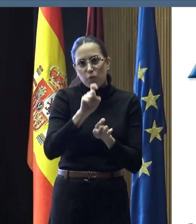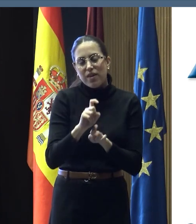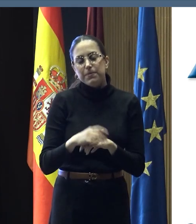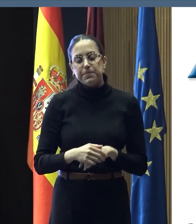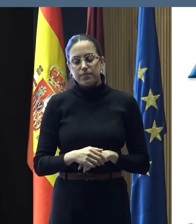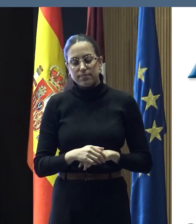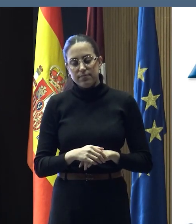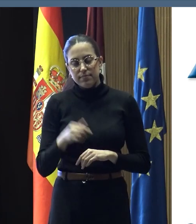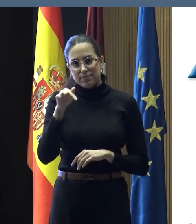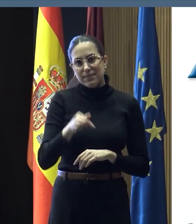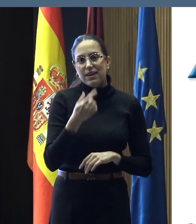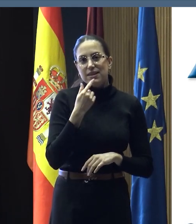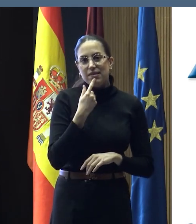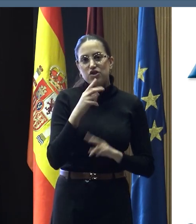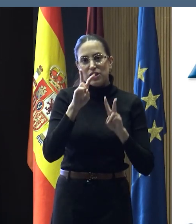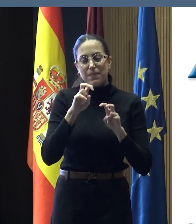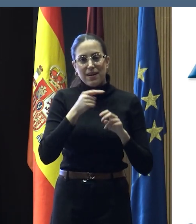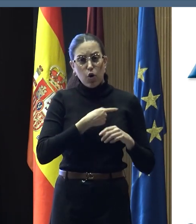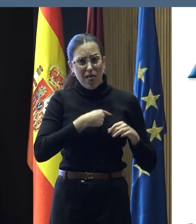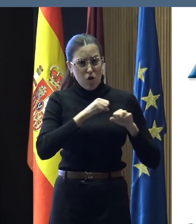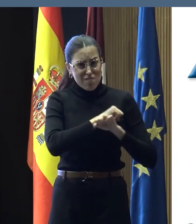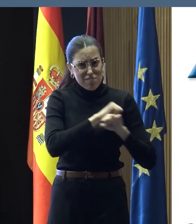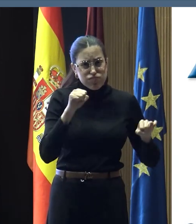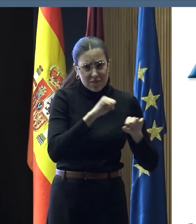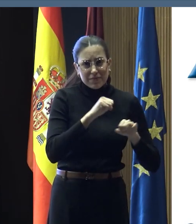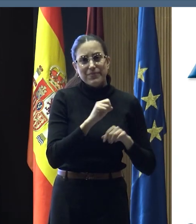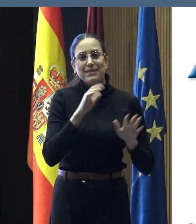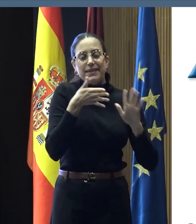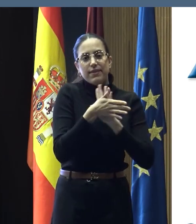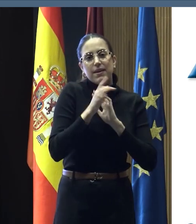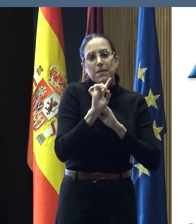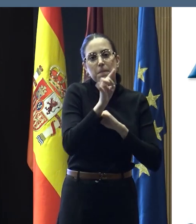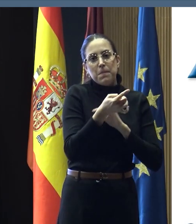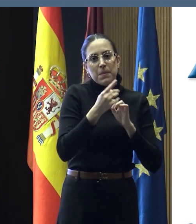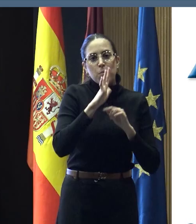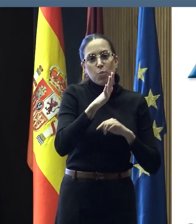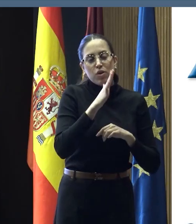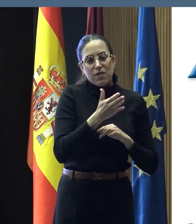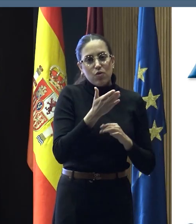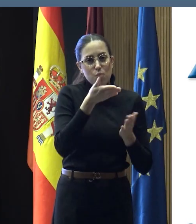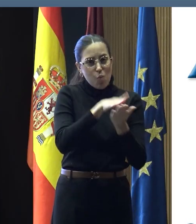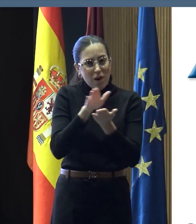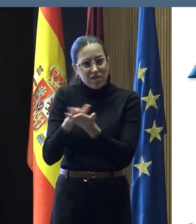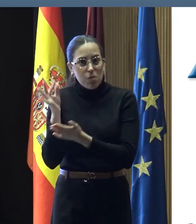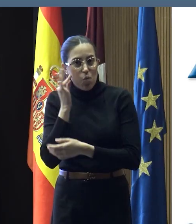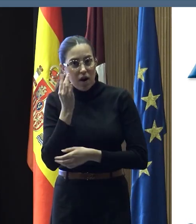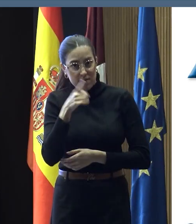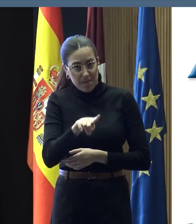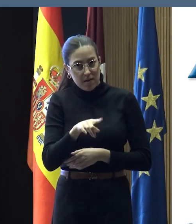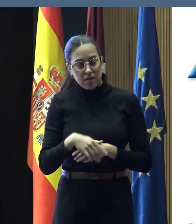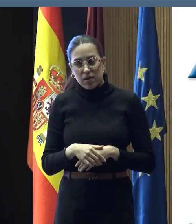aquí que el infarto de miocardio es la primera causa de muerte en las mujeres, si he entendido